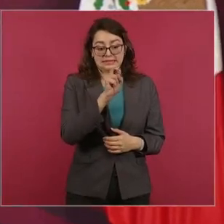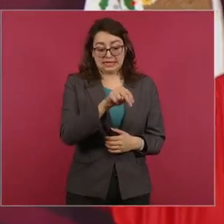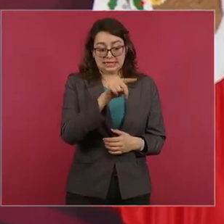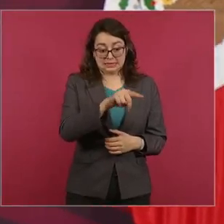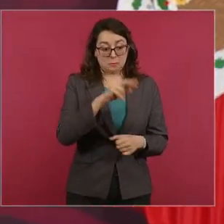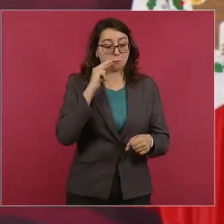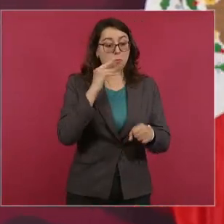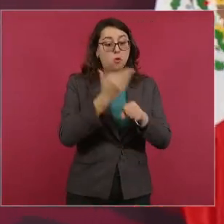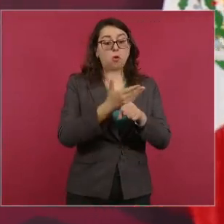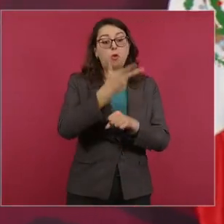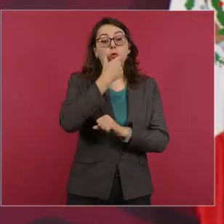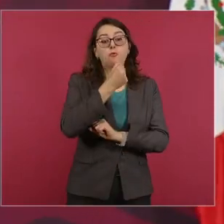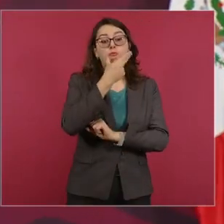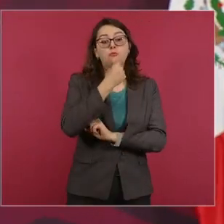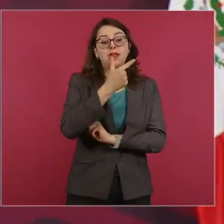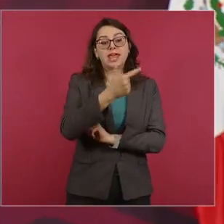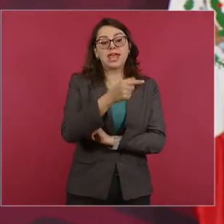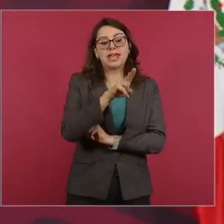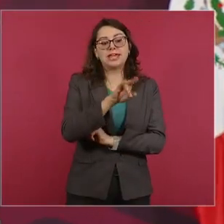antes de entrar